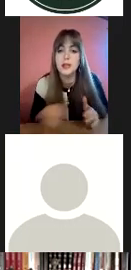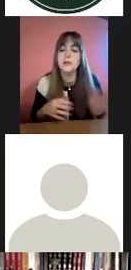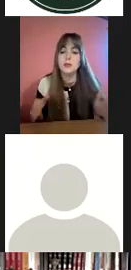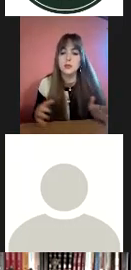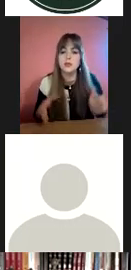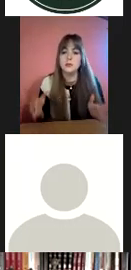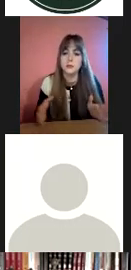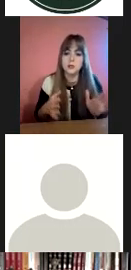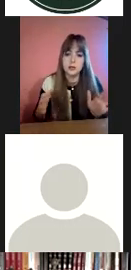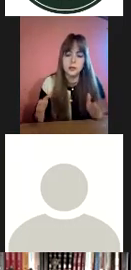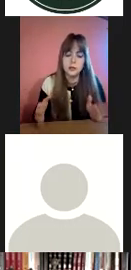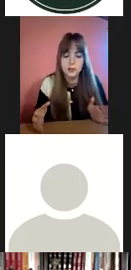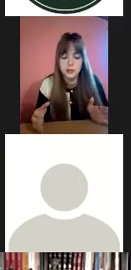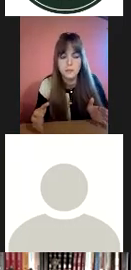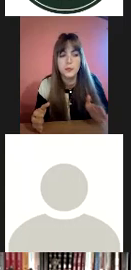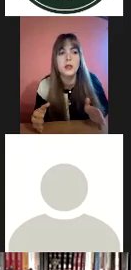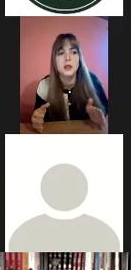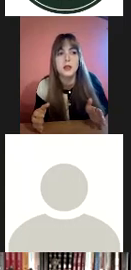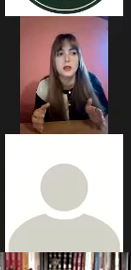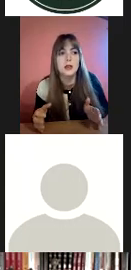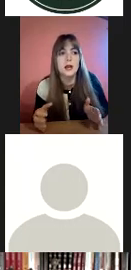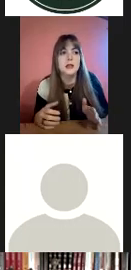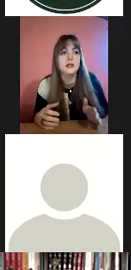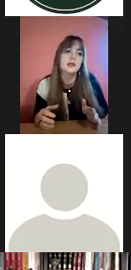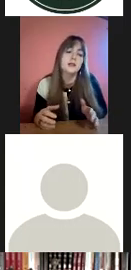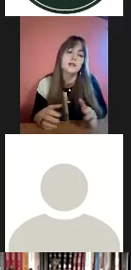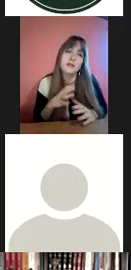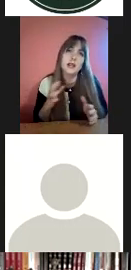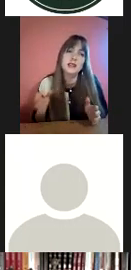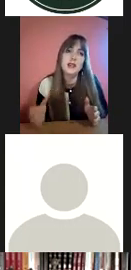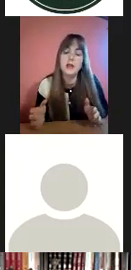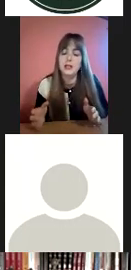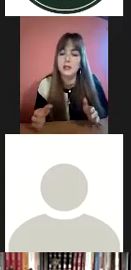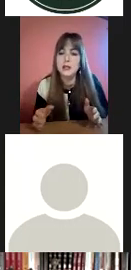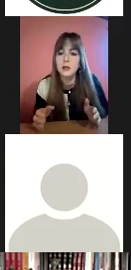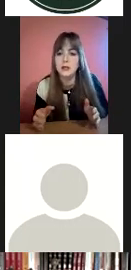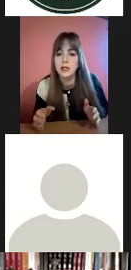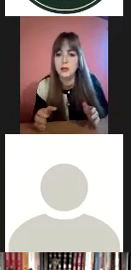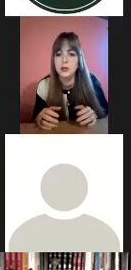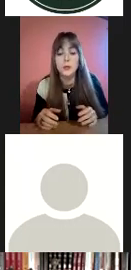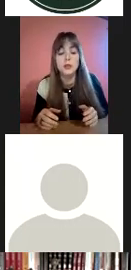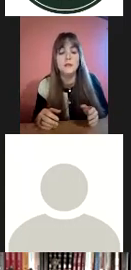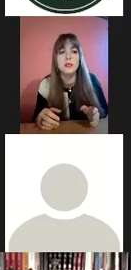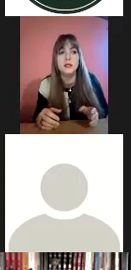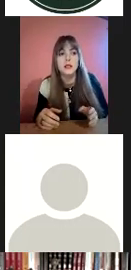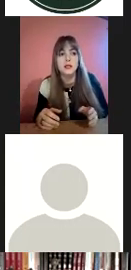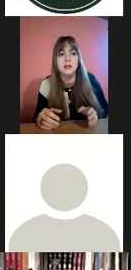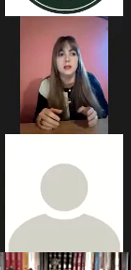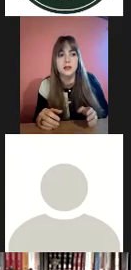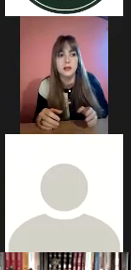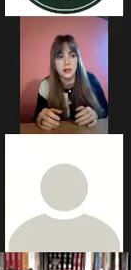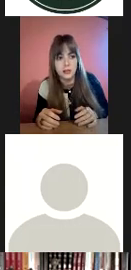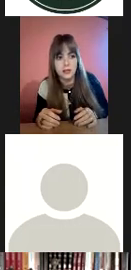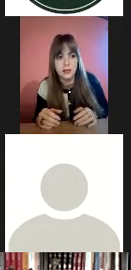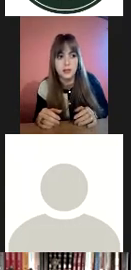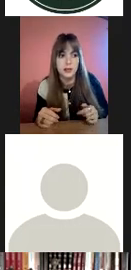comienzan a reproducirse, reproducirse, reproducirse, hasta una cantidad de 40, 50 gatos que es muy difícil